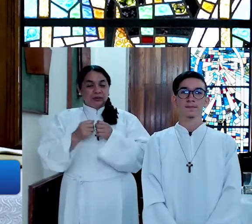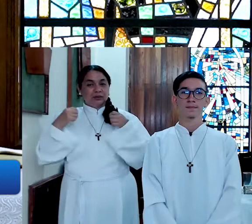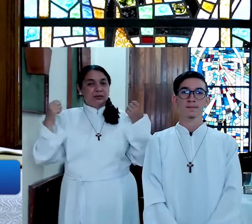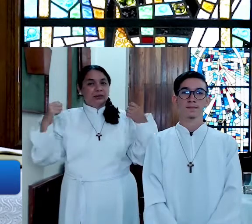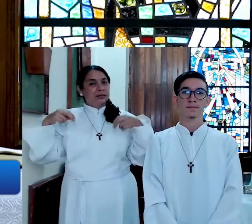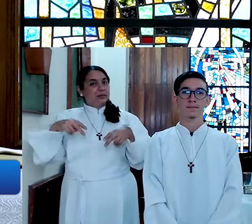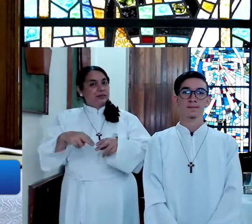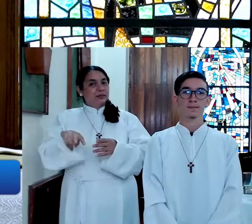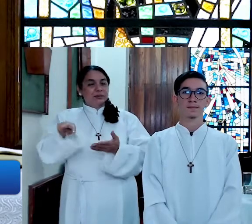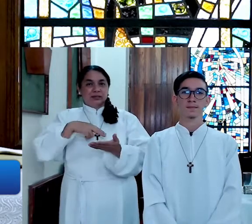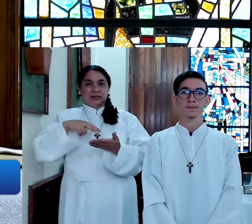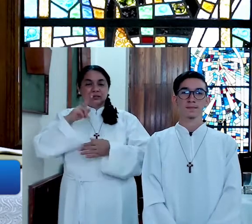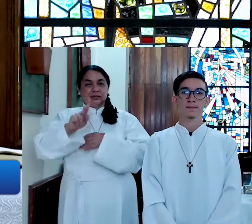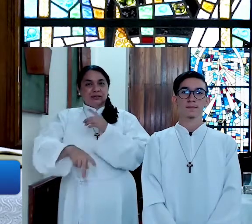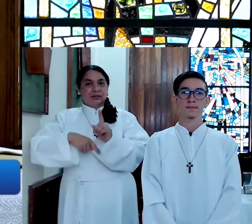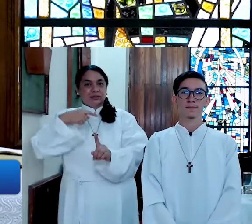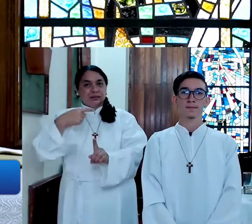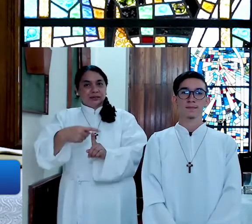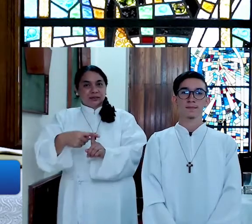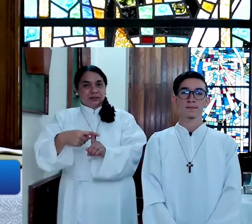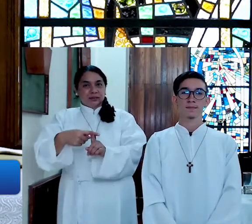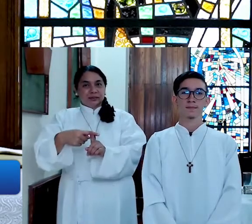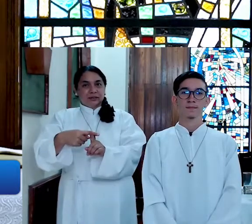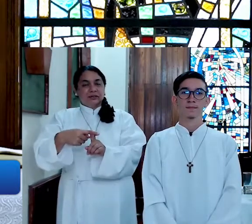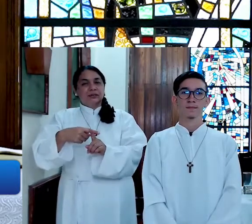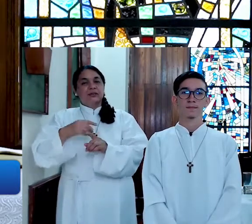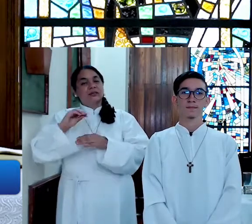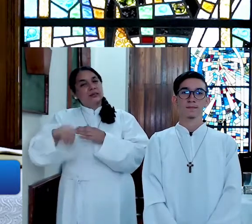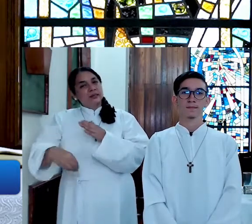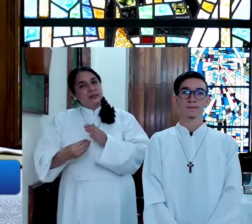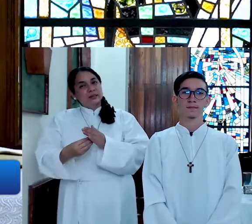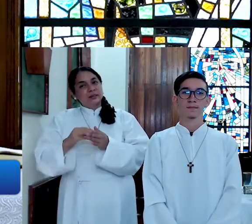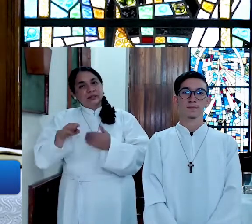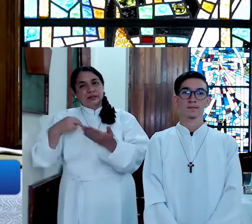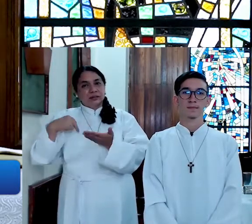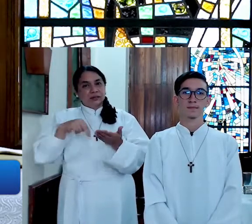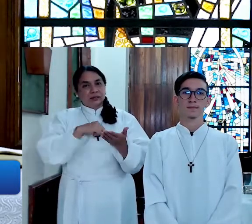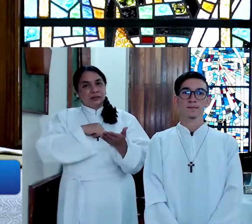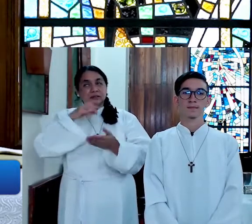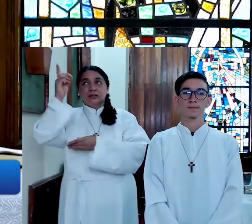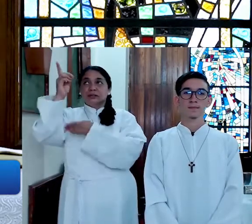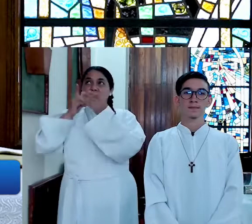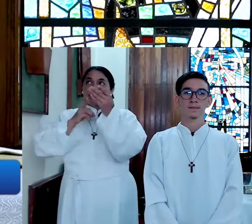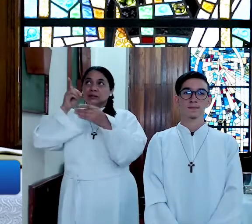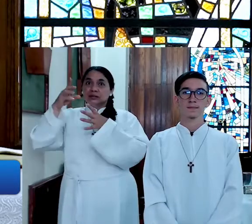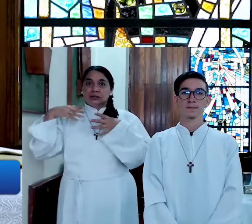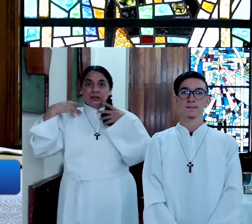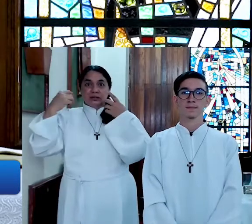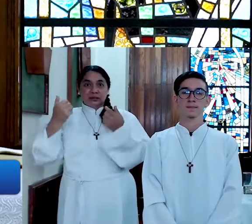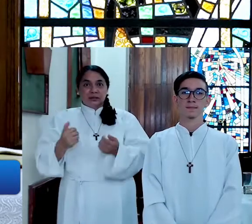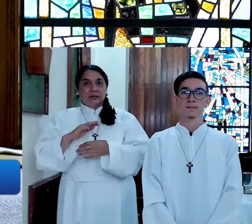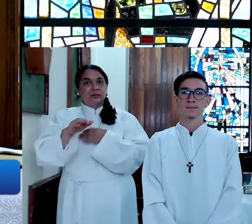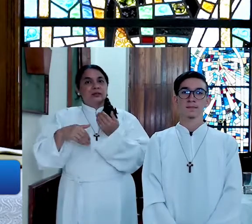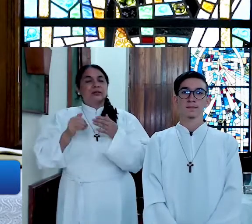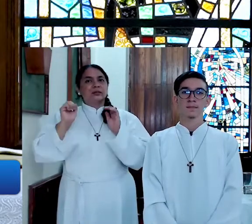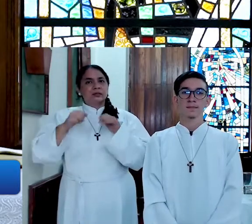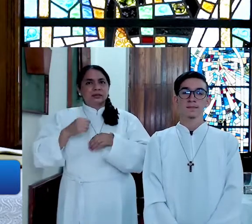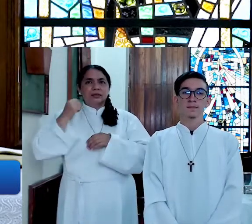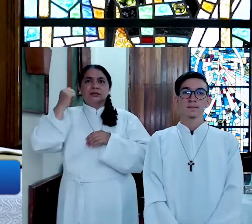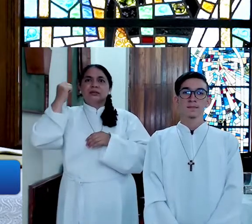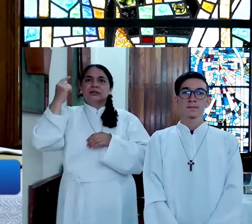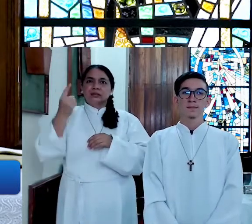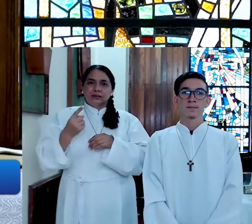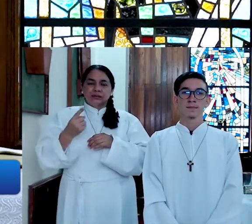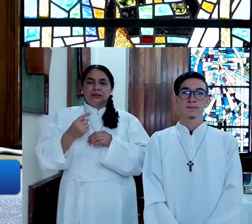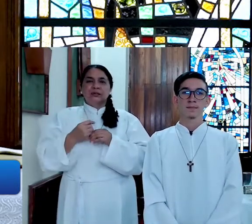de la fiesta pascual, aumenta en nosotros los dones de tu gracia para que todos comprendamos